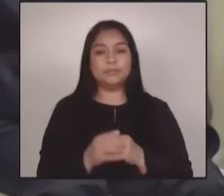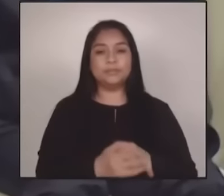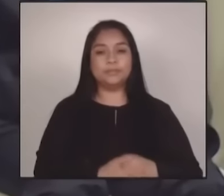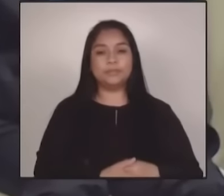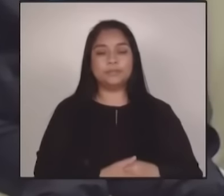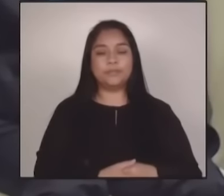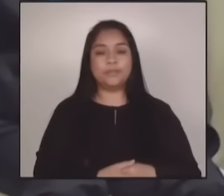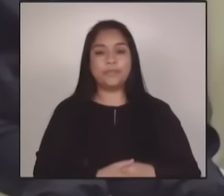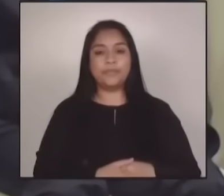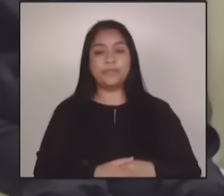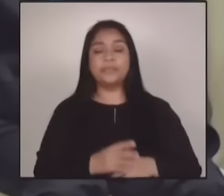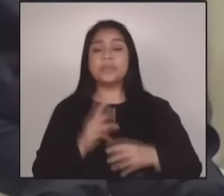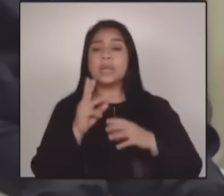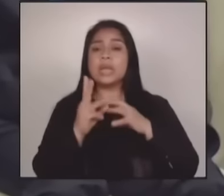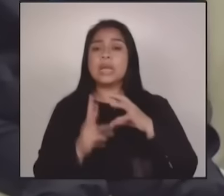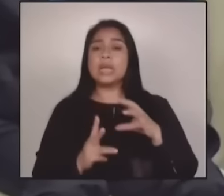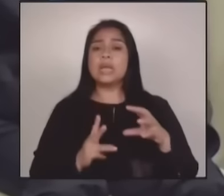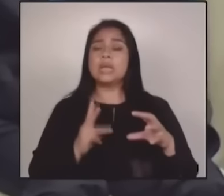el mundo